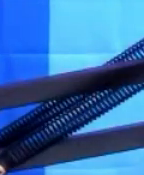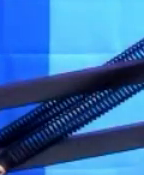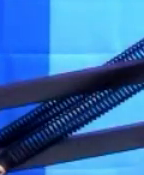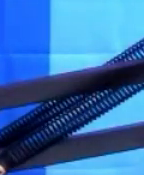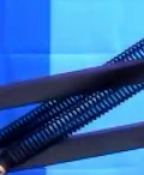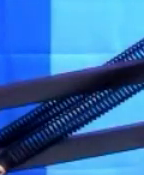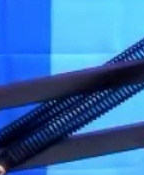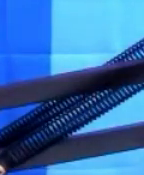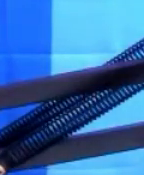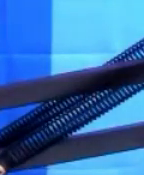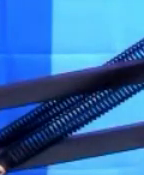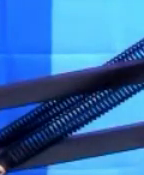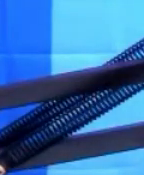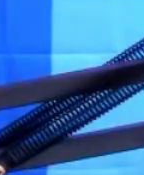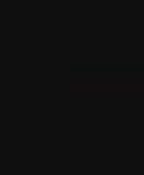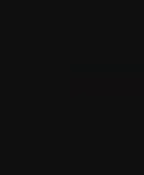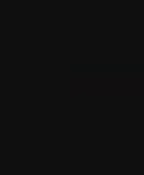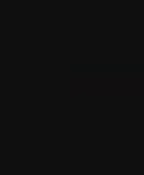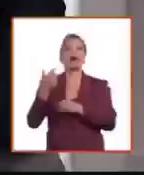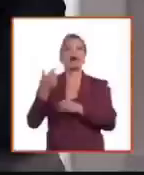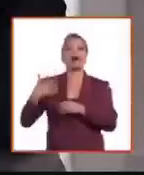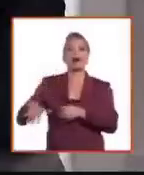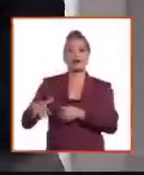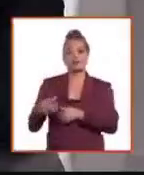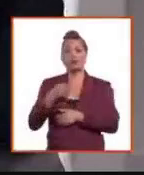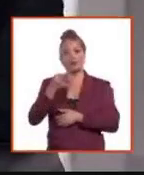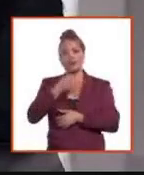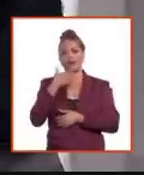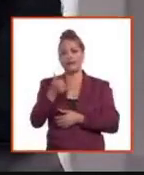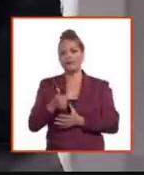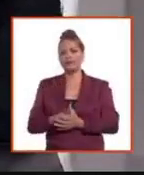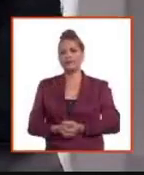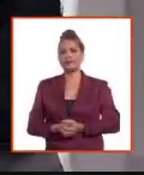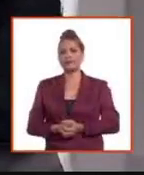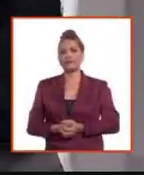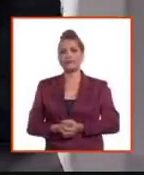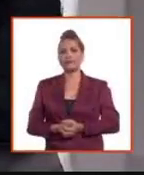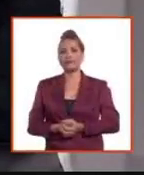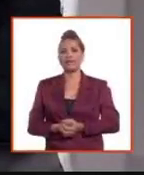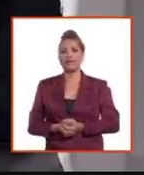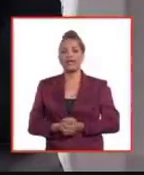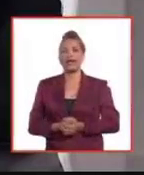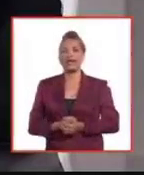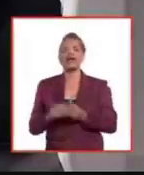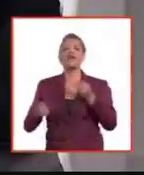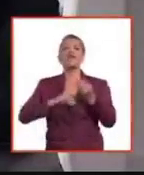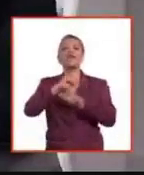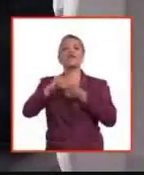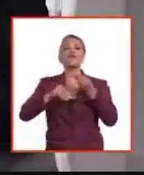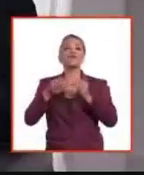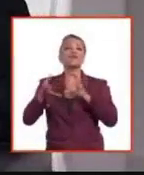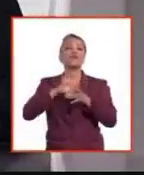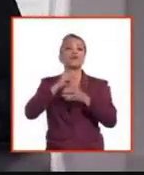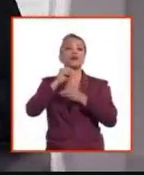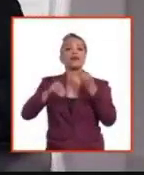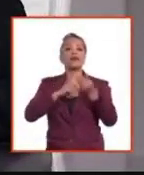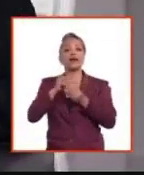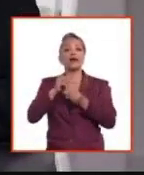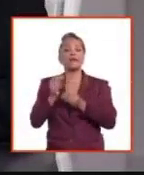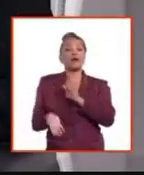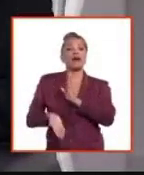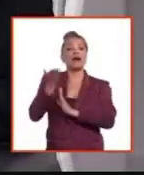no tienen dólar de paga en este pero quieren entrar en mercado contribuye mientras el tipo de cambio es más alto hay más incentivos a vender